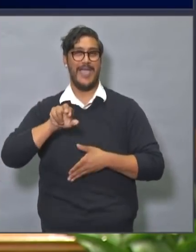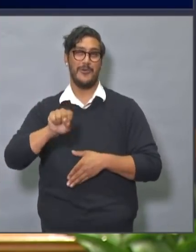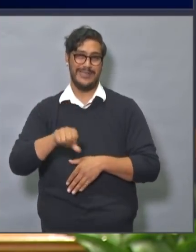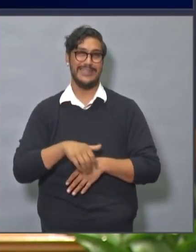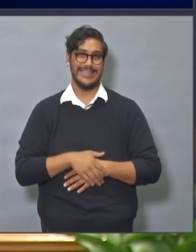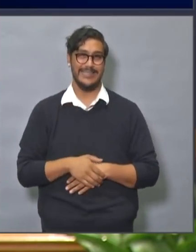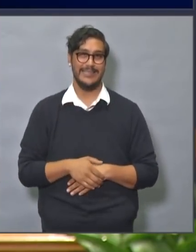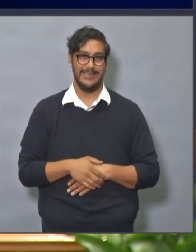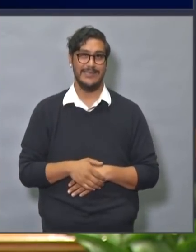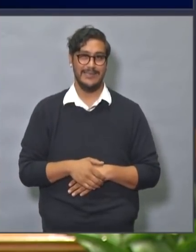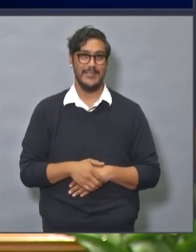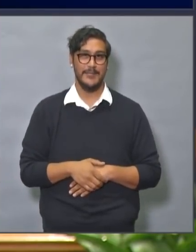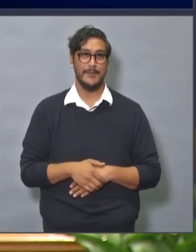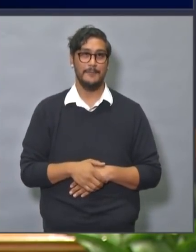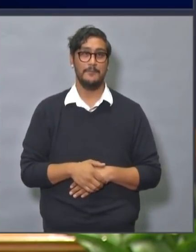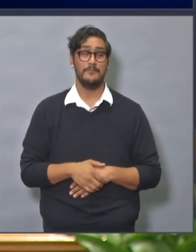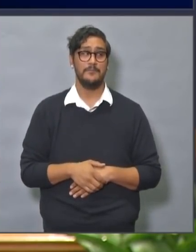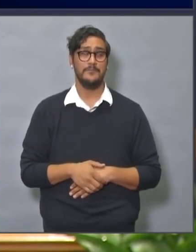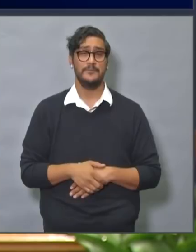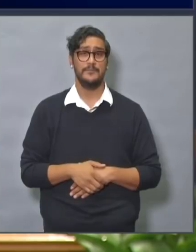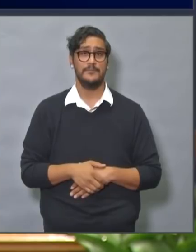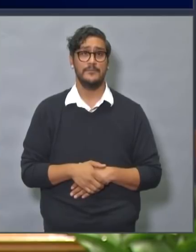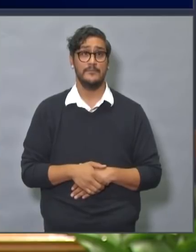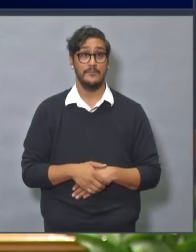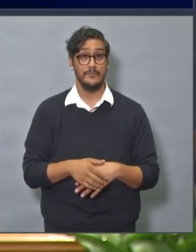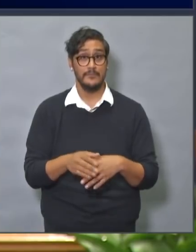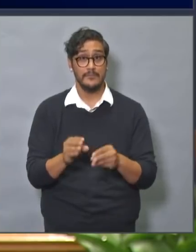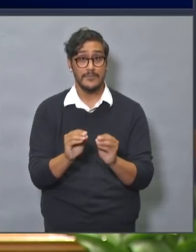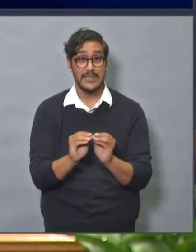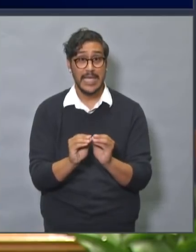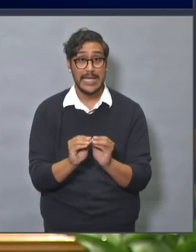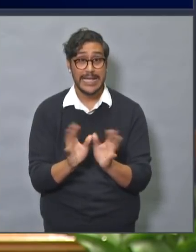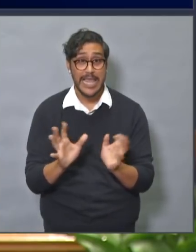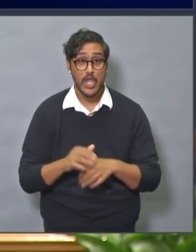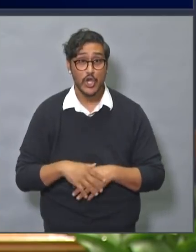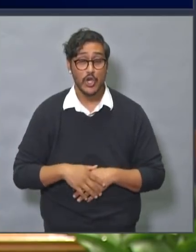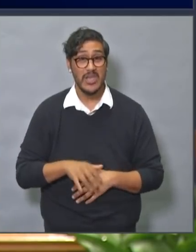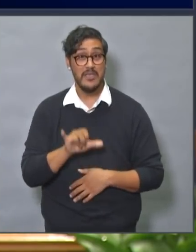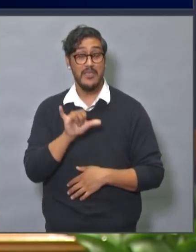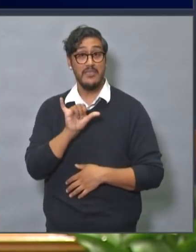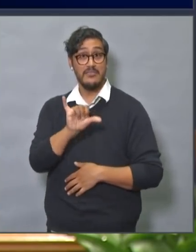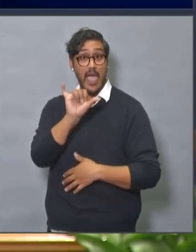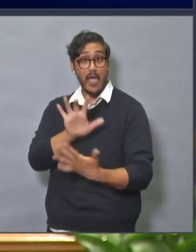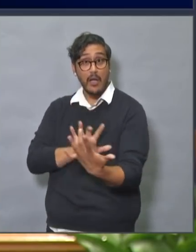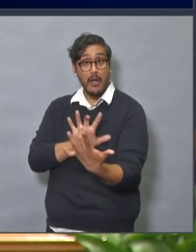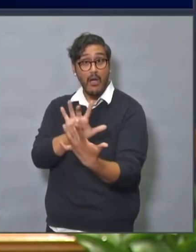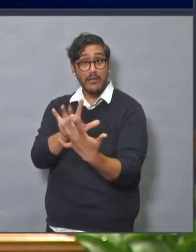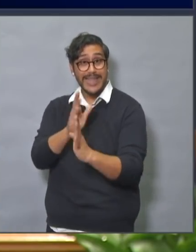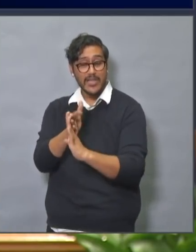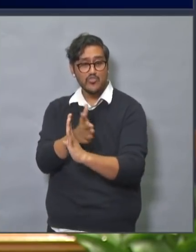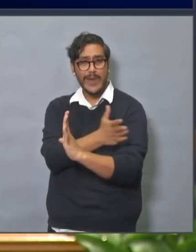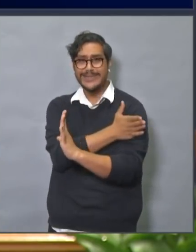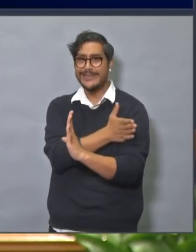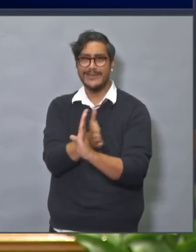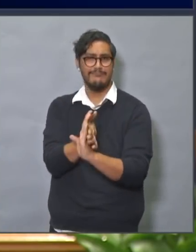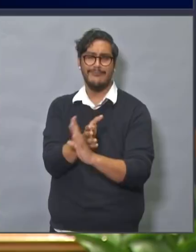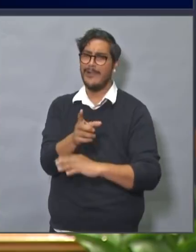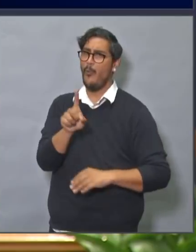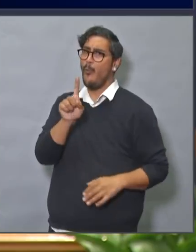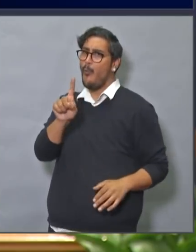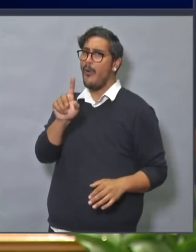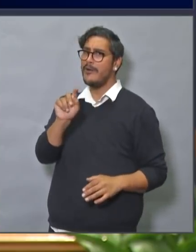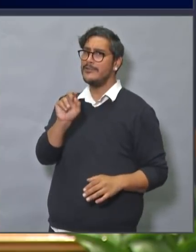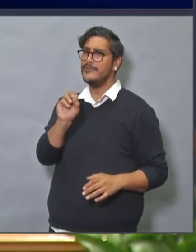Pero queremos ser claros. El rastreo de contactos es una herramienta valiosa para frenar la propagación